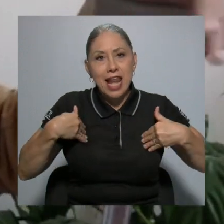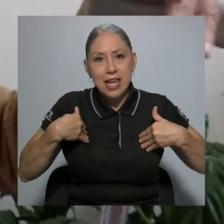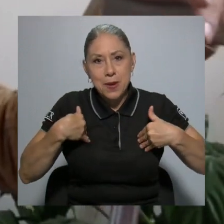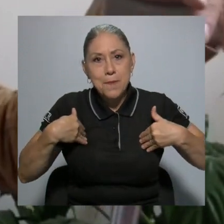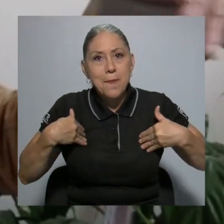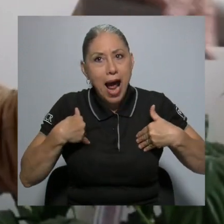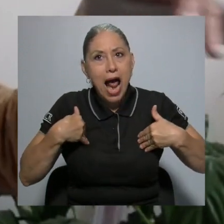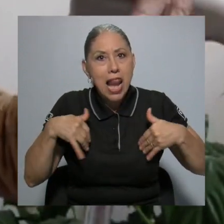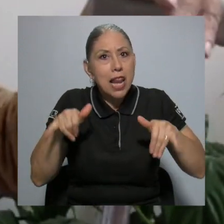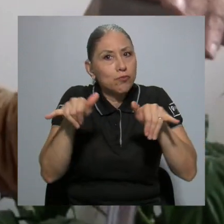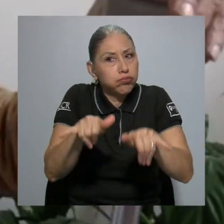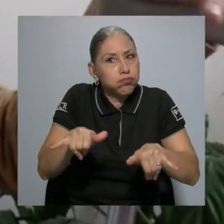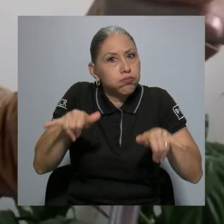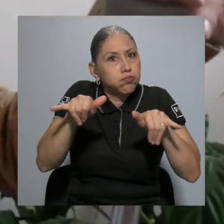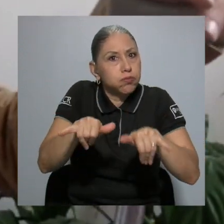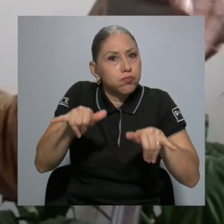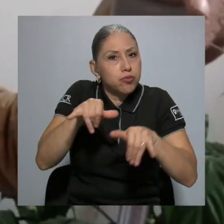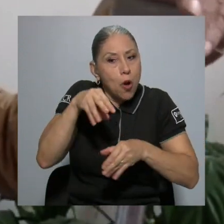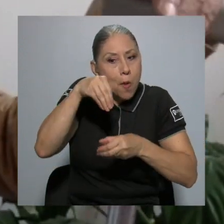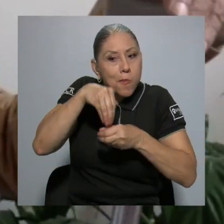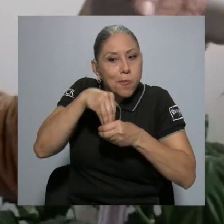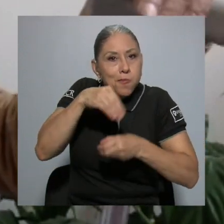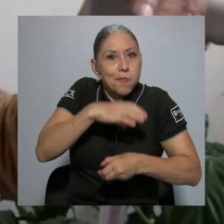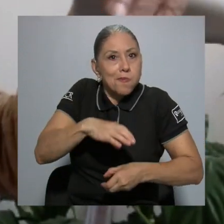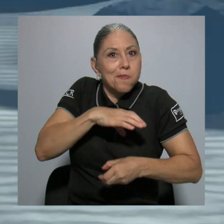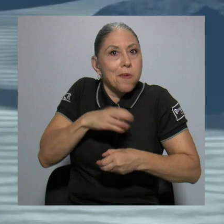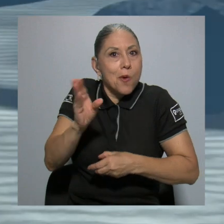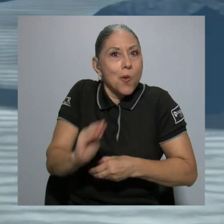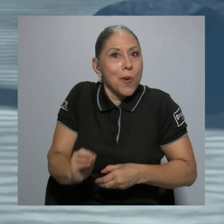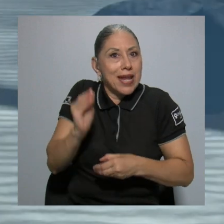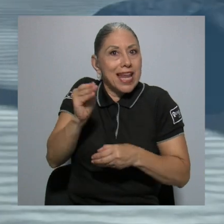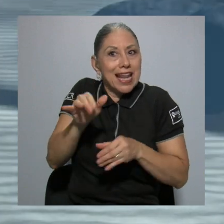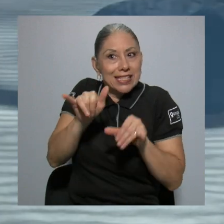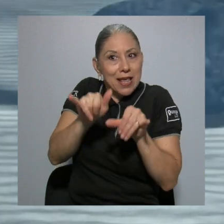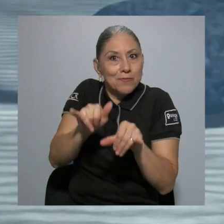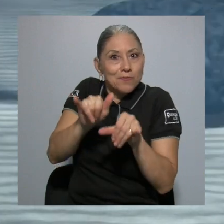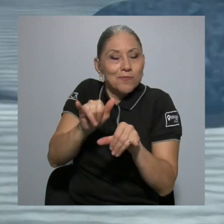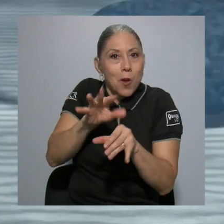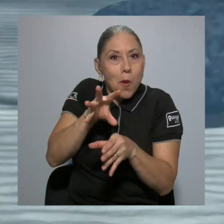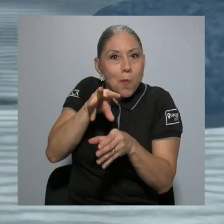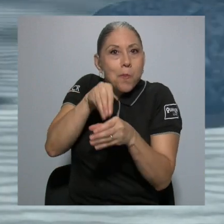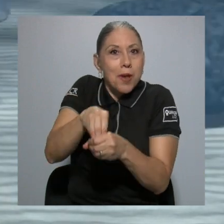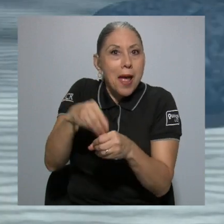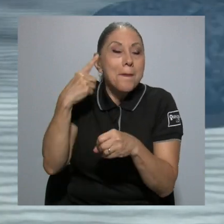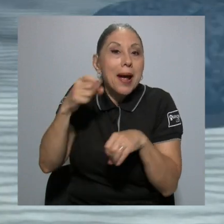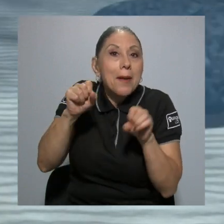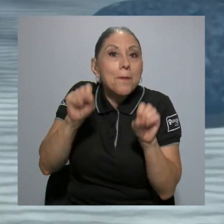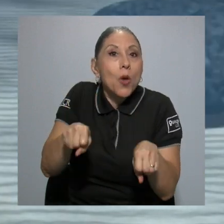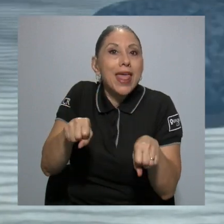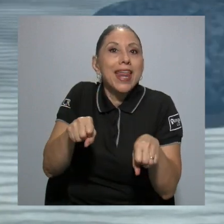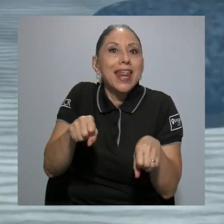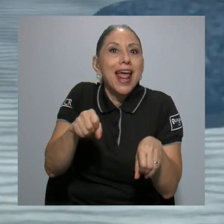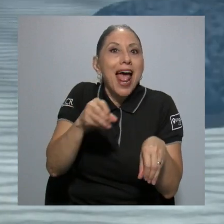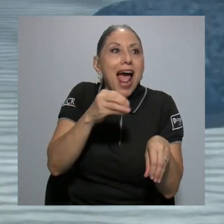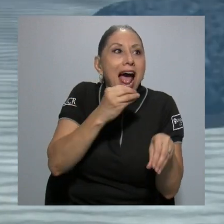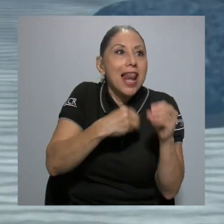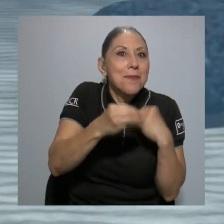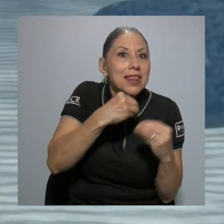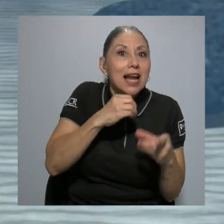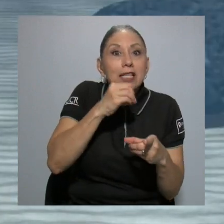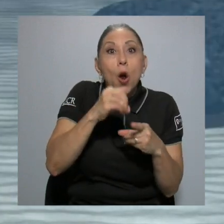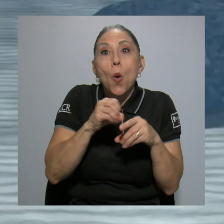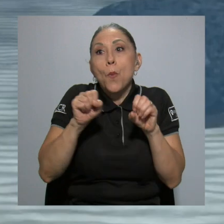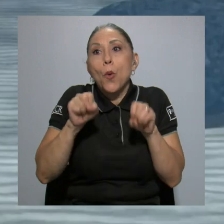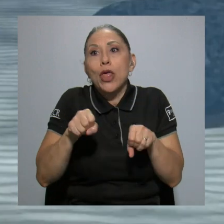animal ha retenido, caracteres juveniles que ha retenido para poder alimentarse o moverse en su